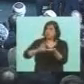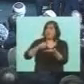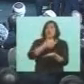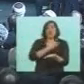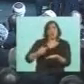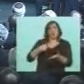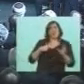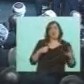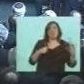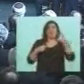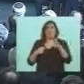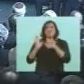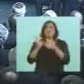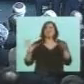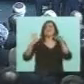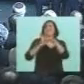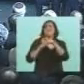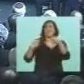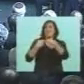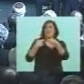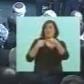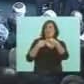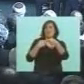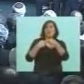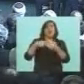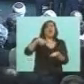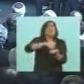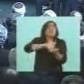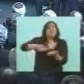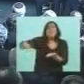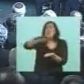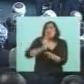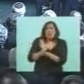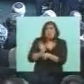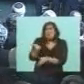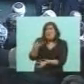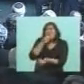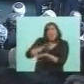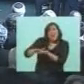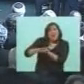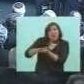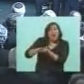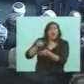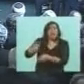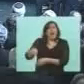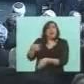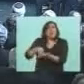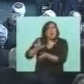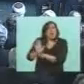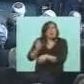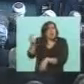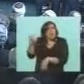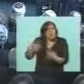asociado en tierras que hoy no tenían ningún uso pero que tienen un valor incalculable y que estamos